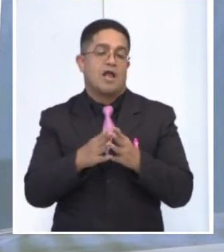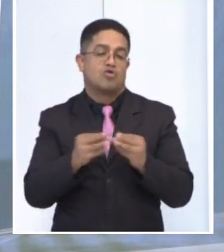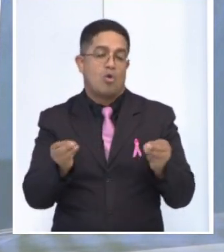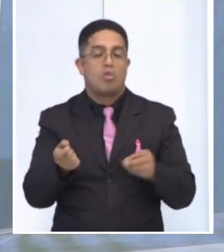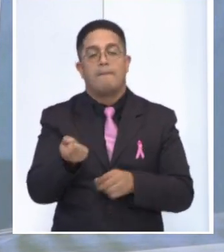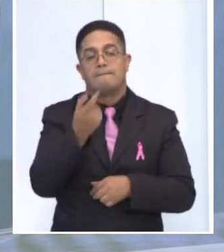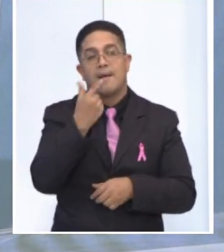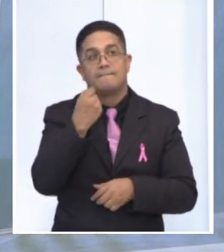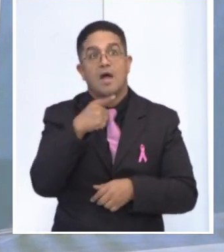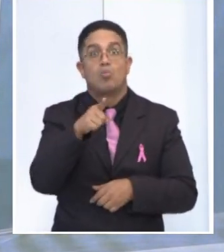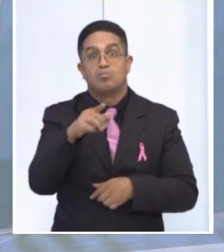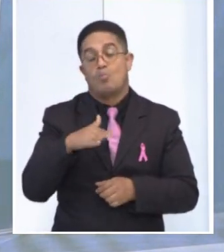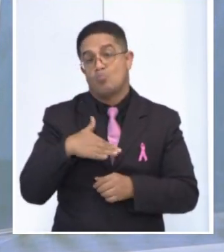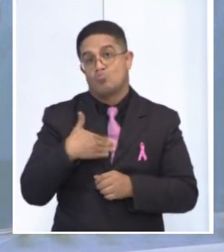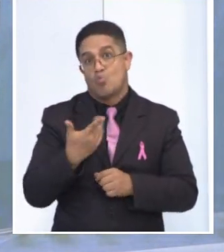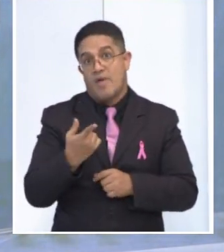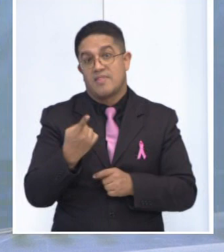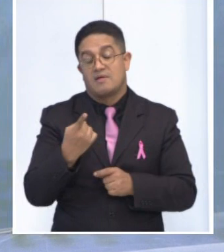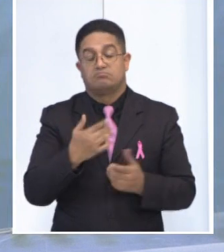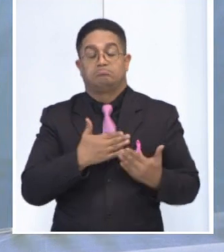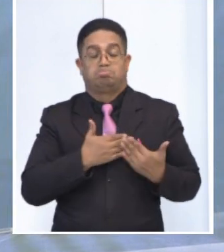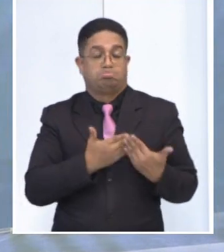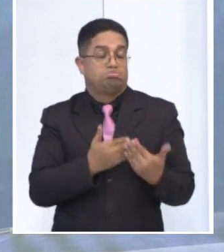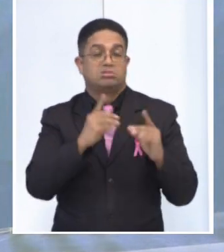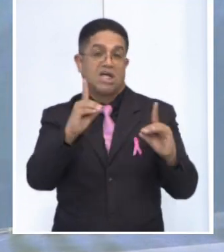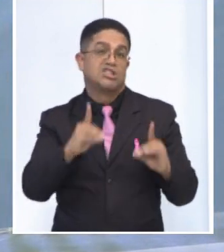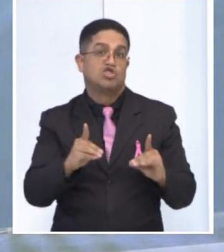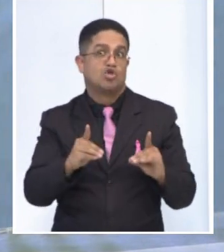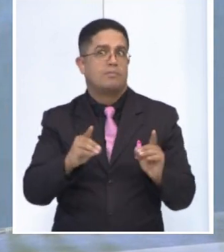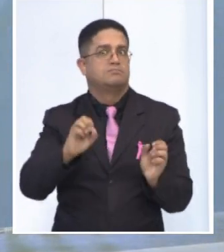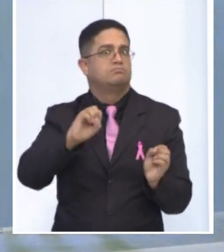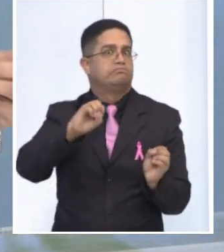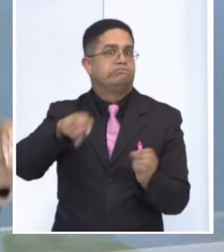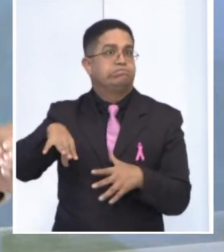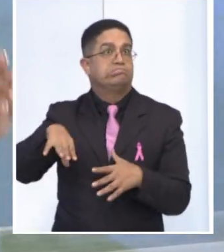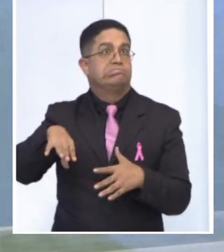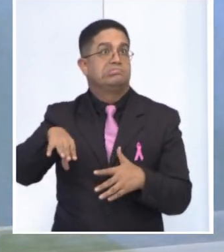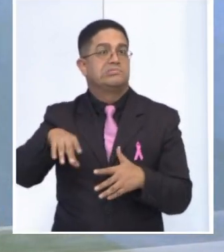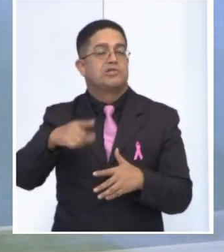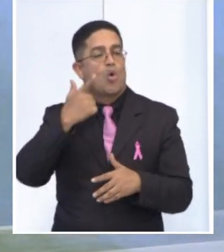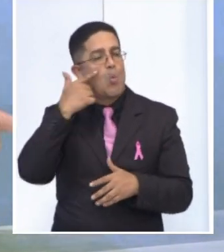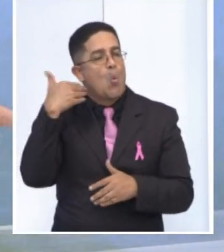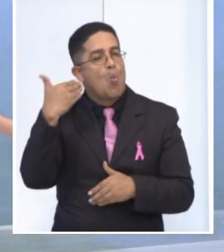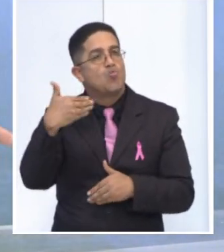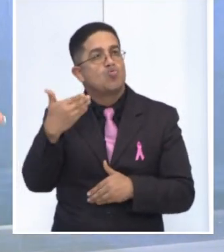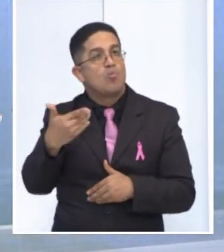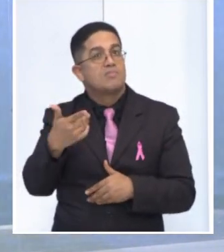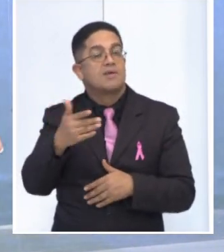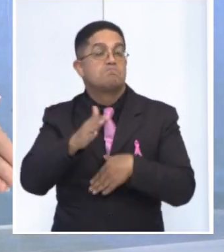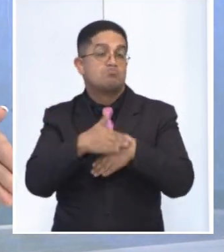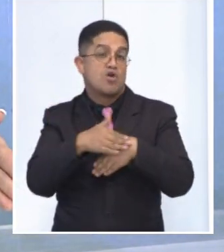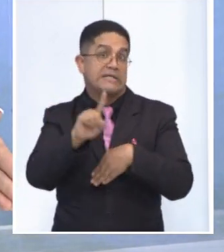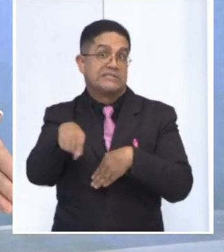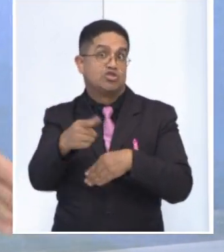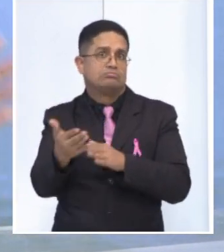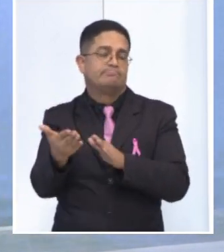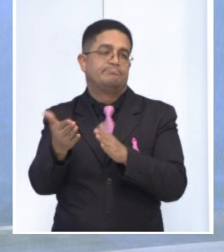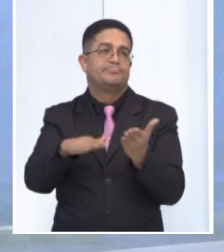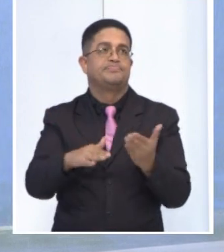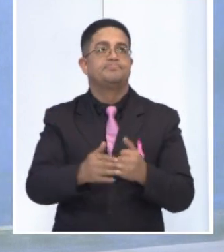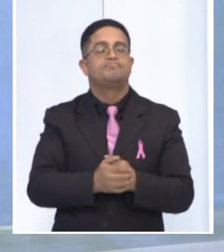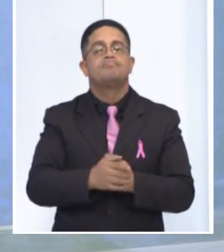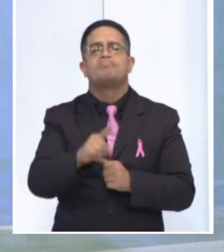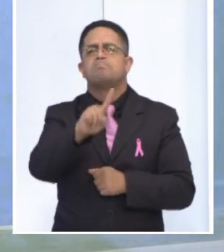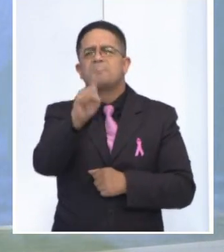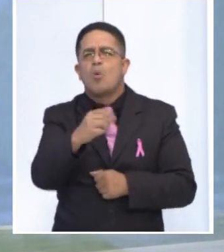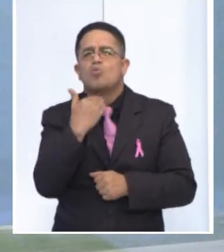sustancias, así que usted puede tener la voluntad de dejar este tipo de hábito, que lo va a llevar es a la tumba.